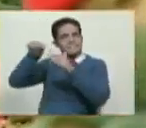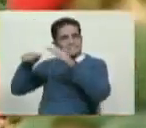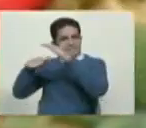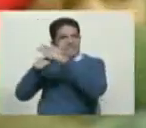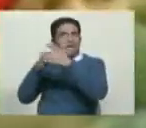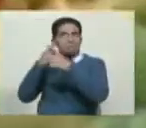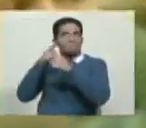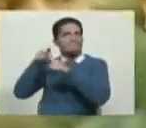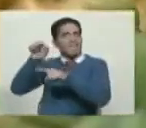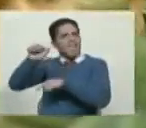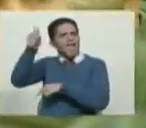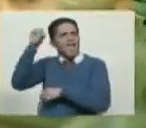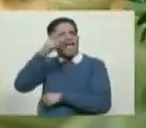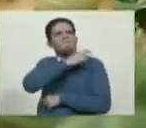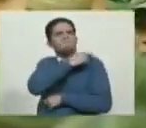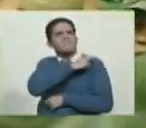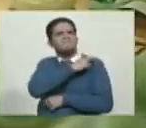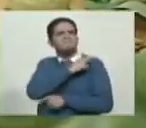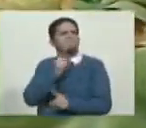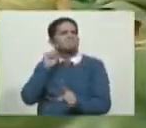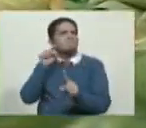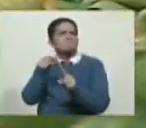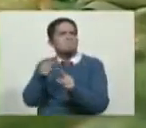jefe, para diseñar